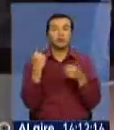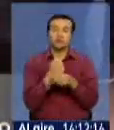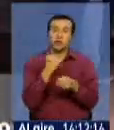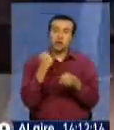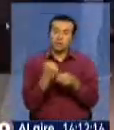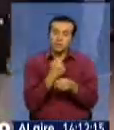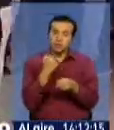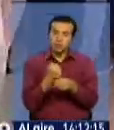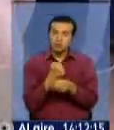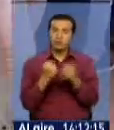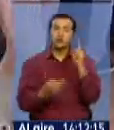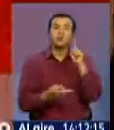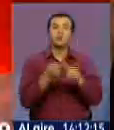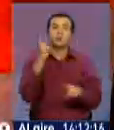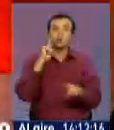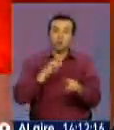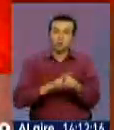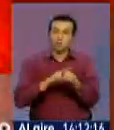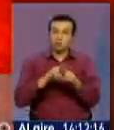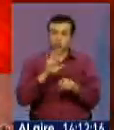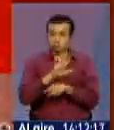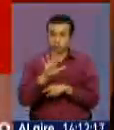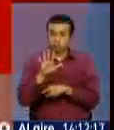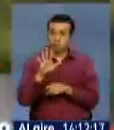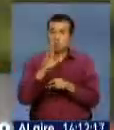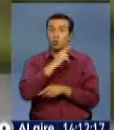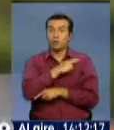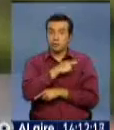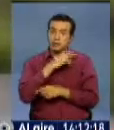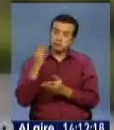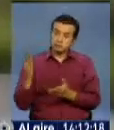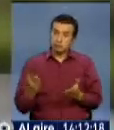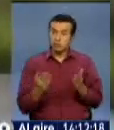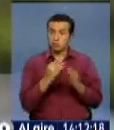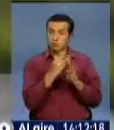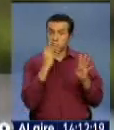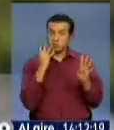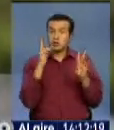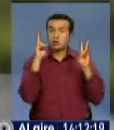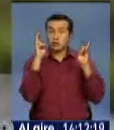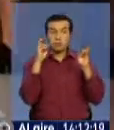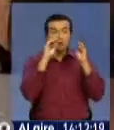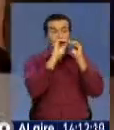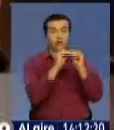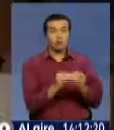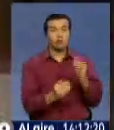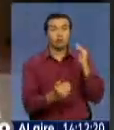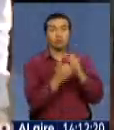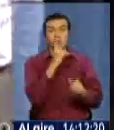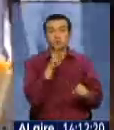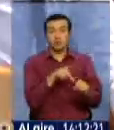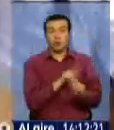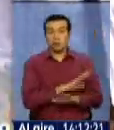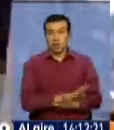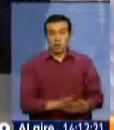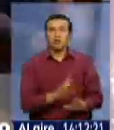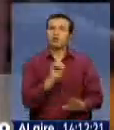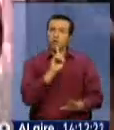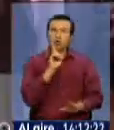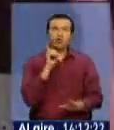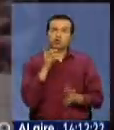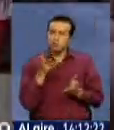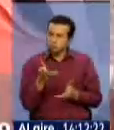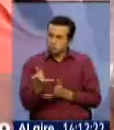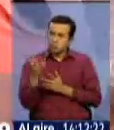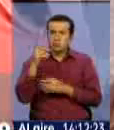Laboral, que por segunda ocasión promueve el Alma Mater, que ya no solo cumple el rol de formar a nuevos profesionales, sino que los